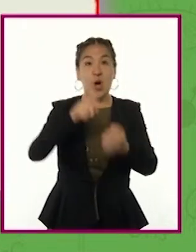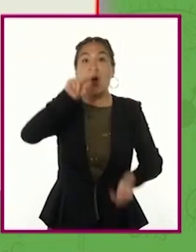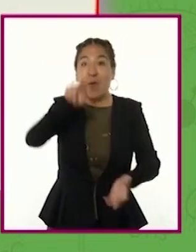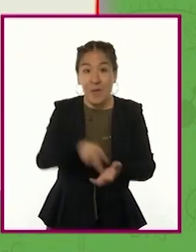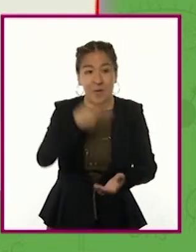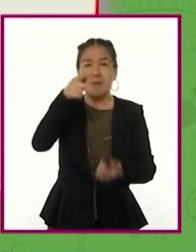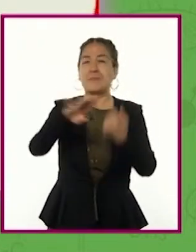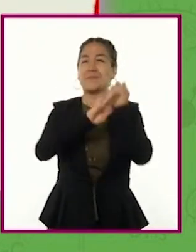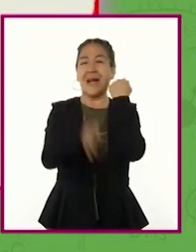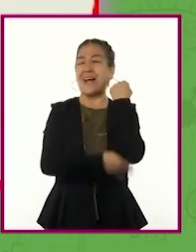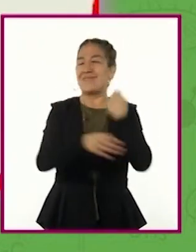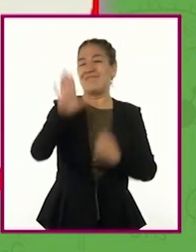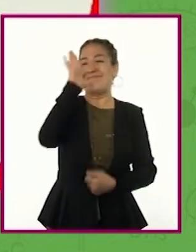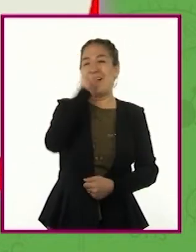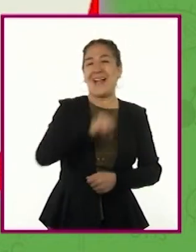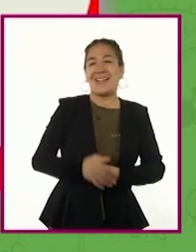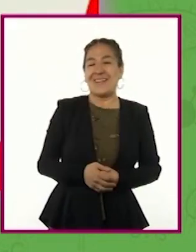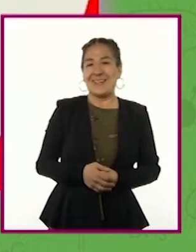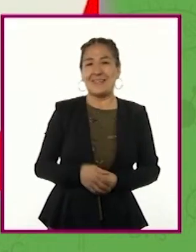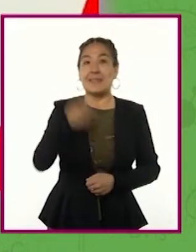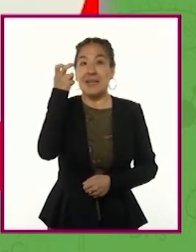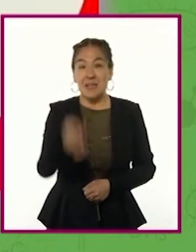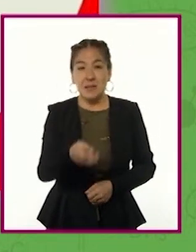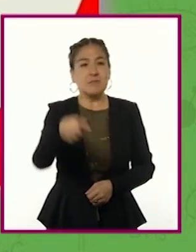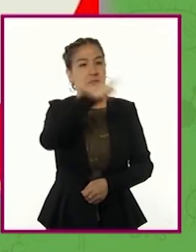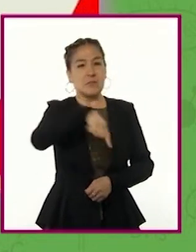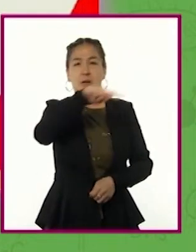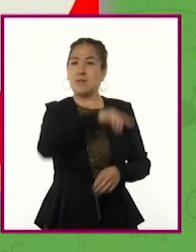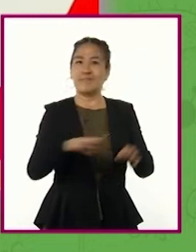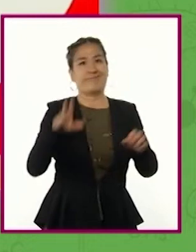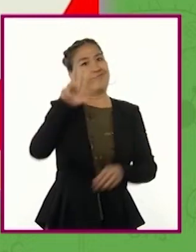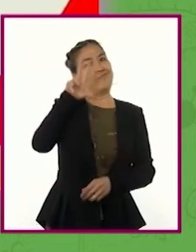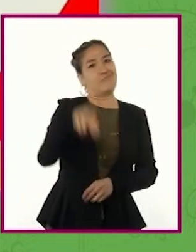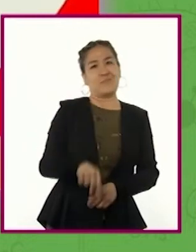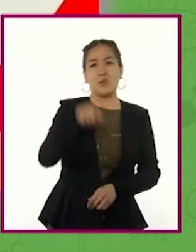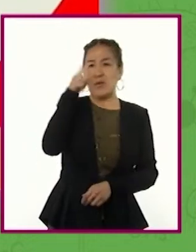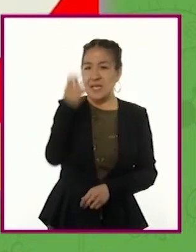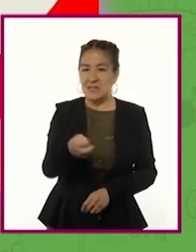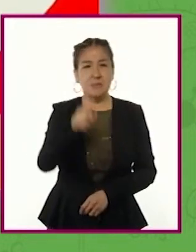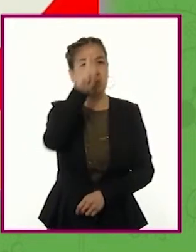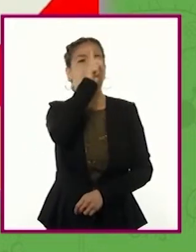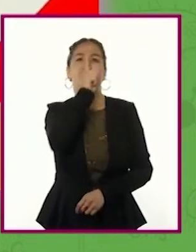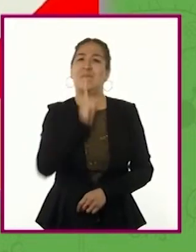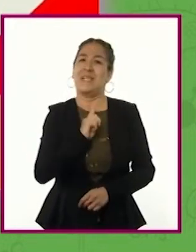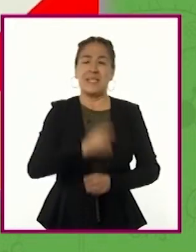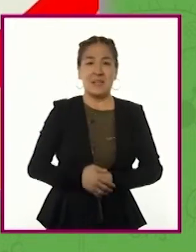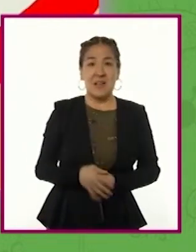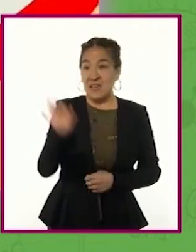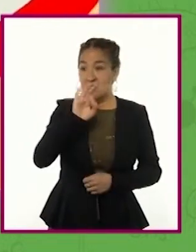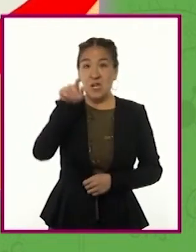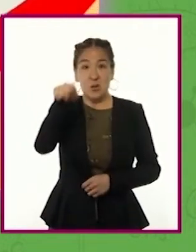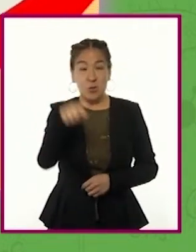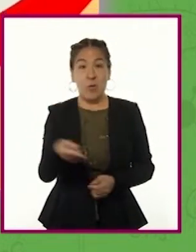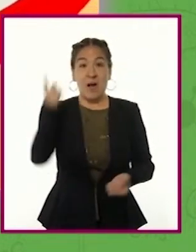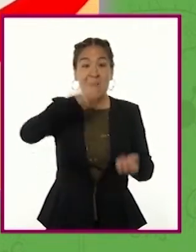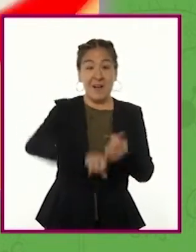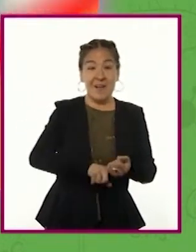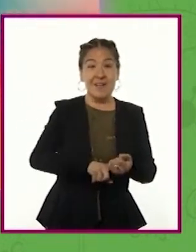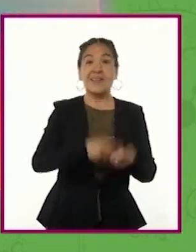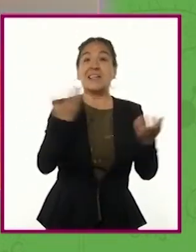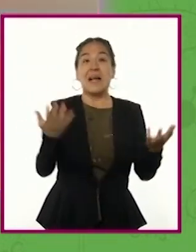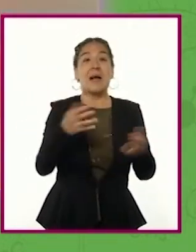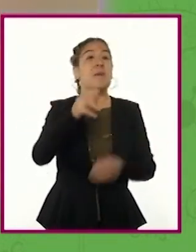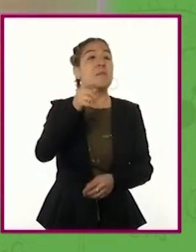quedar embarazada. Sin embargo, las demás negaron que eso fuera verdad y que esto solo ocurriría si aún no